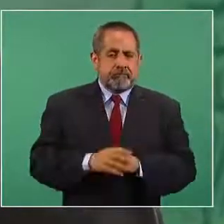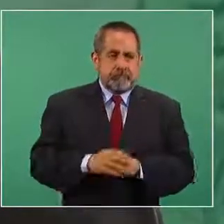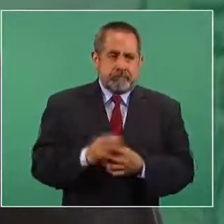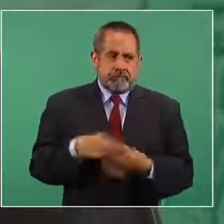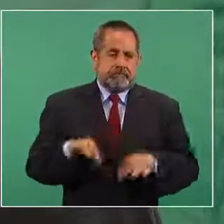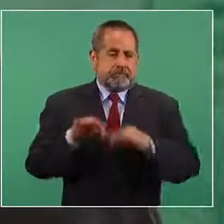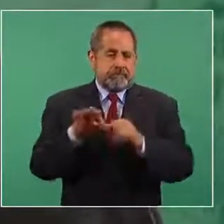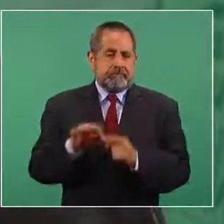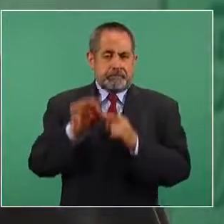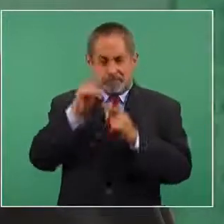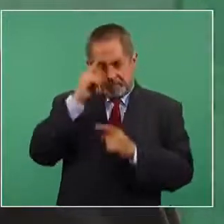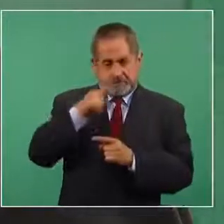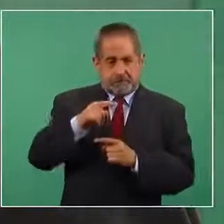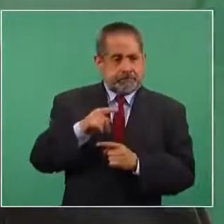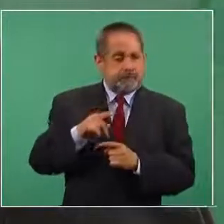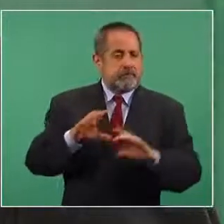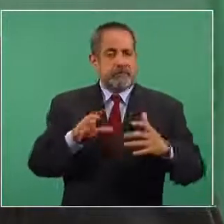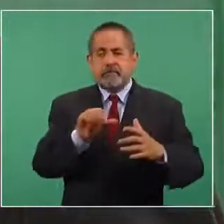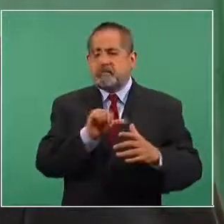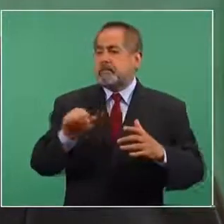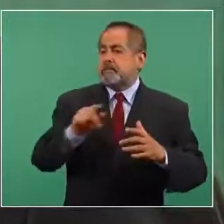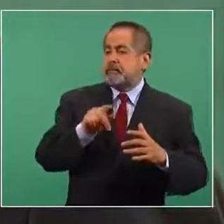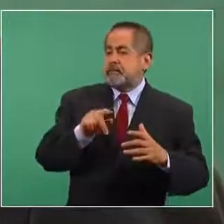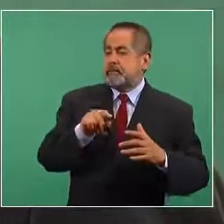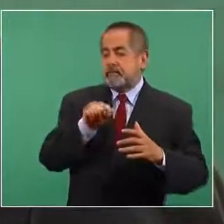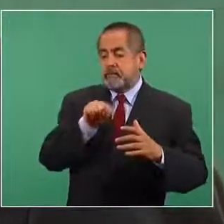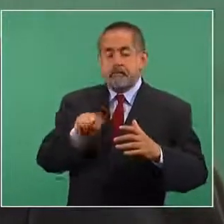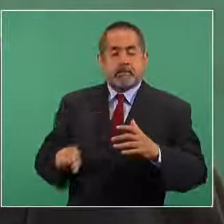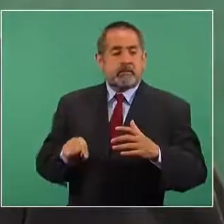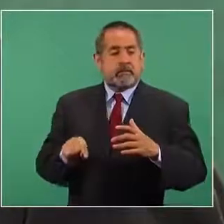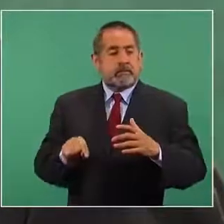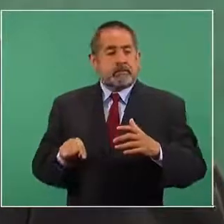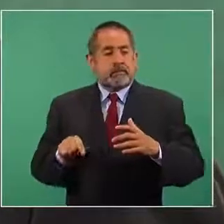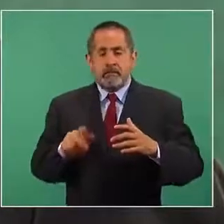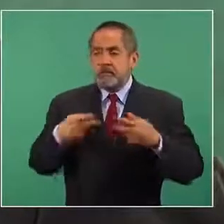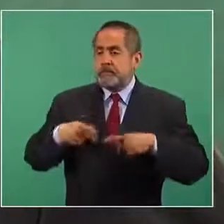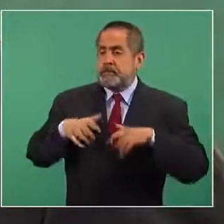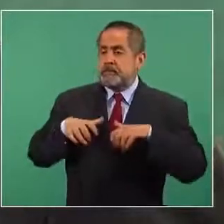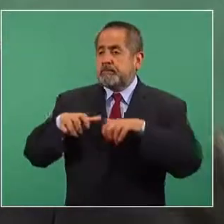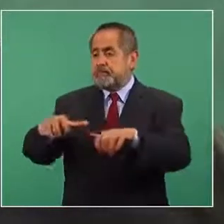para los pueblos de nuestras dos naciones.